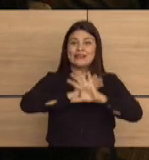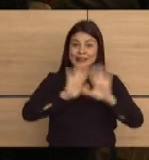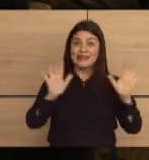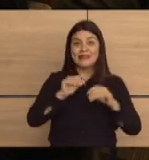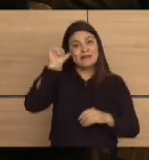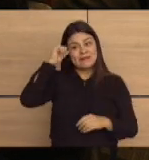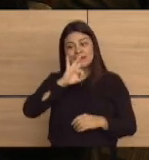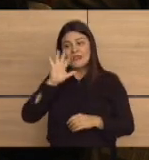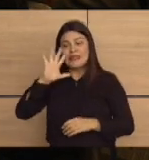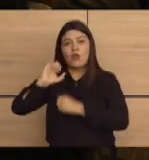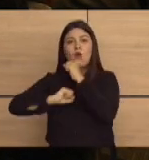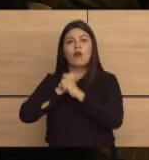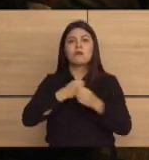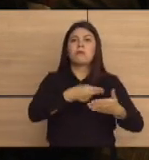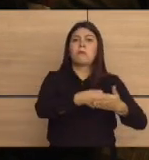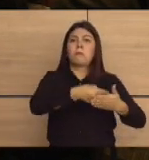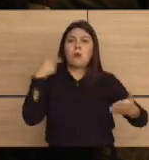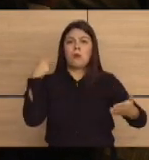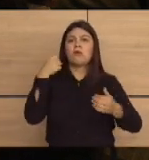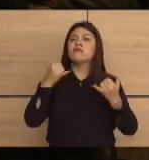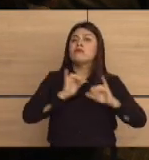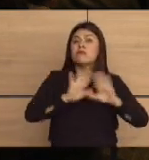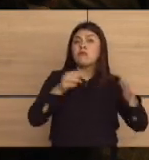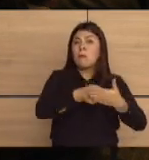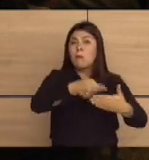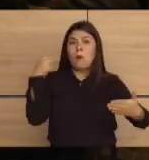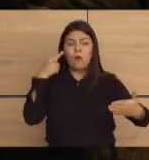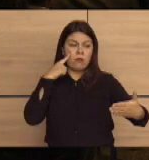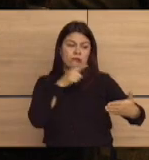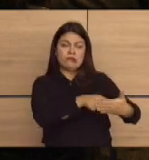pensum educativo,